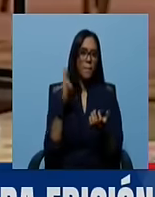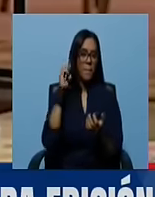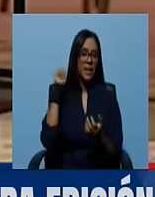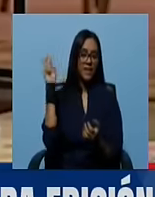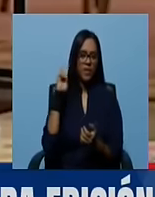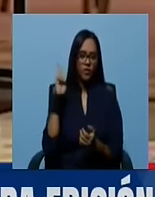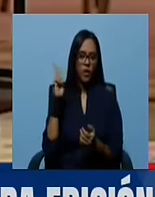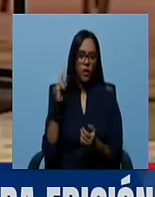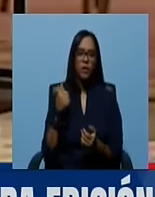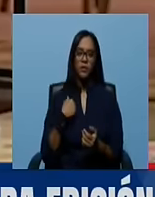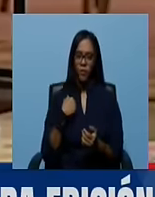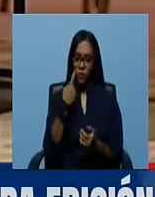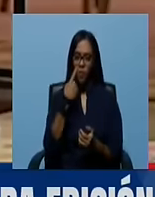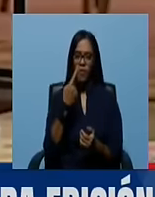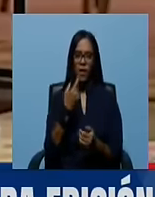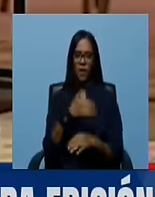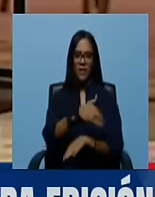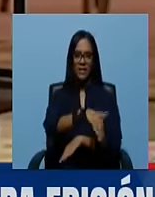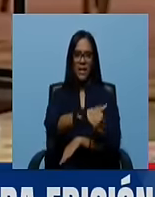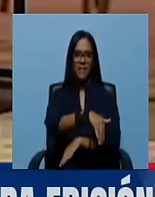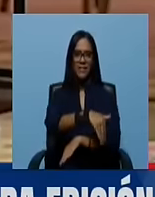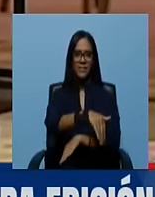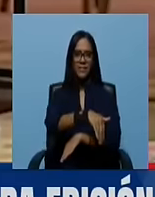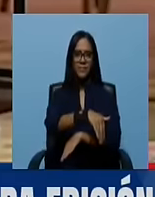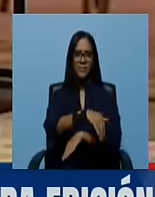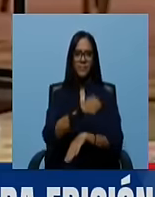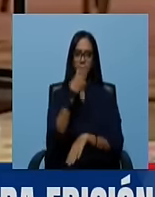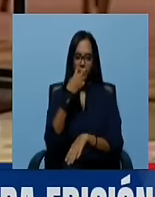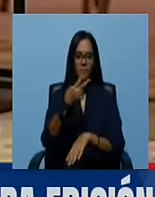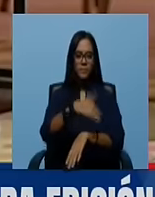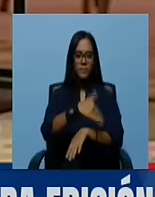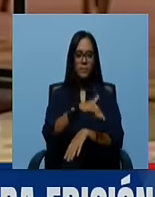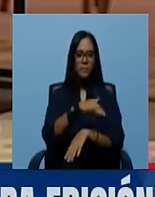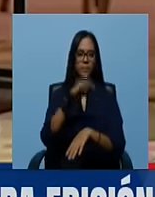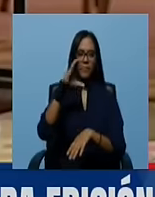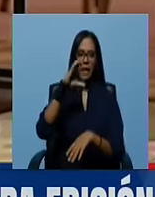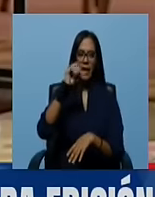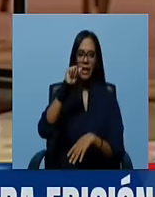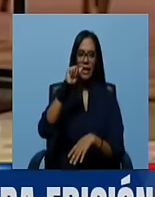Yo lo veo en las calles, lo he visto en las calles del Cairo,